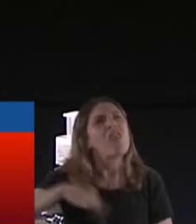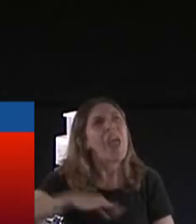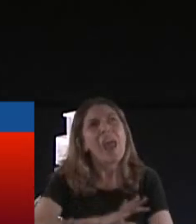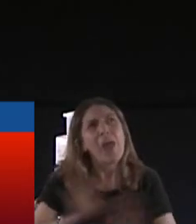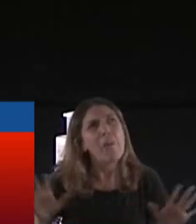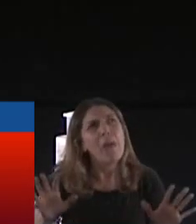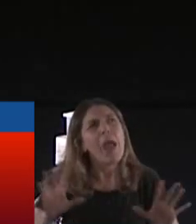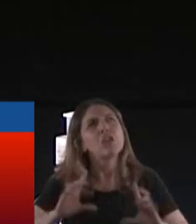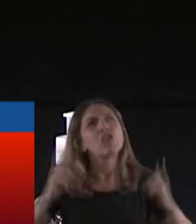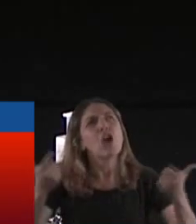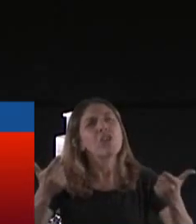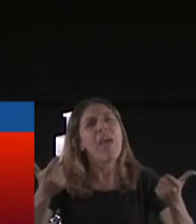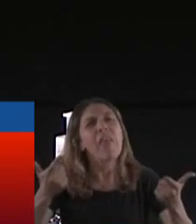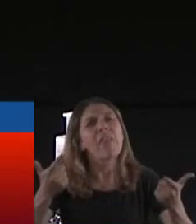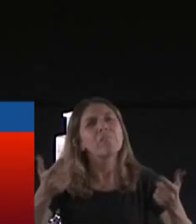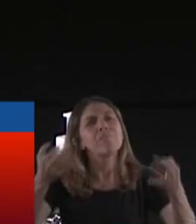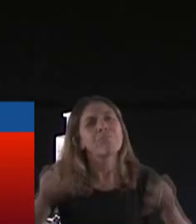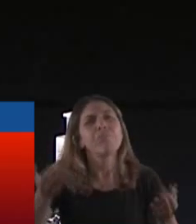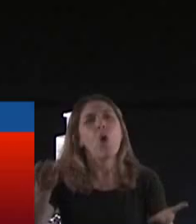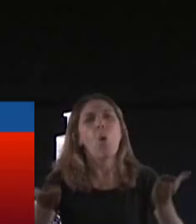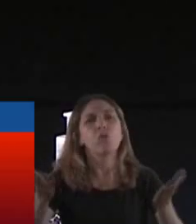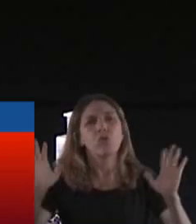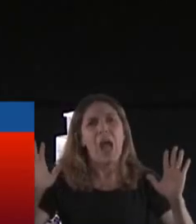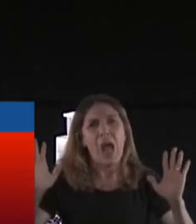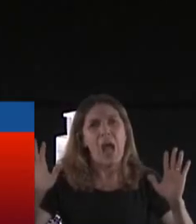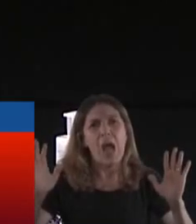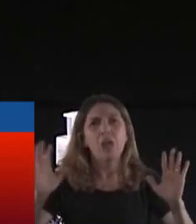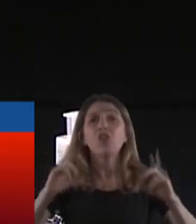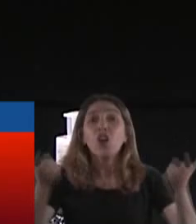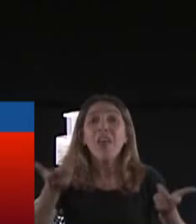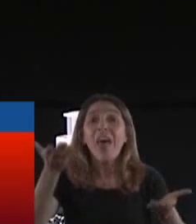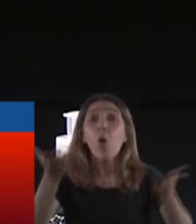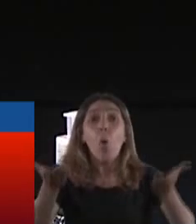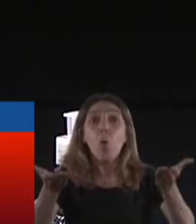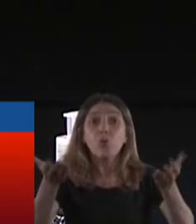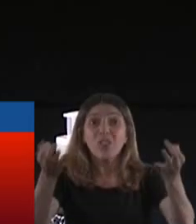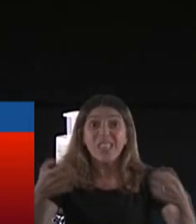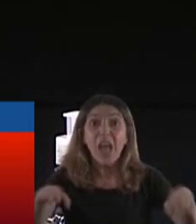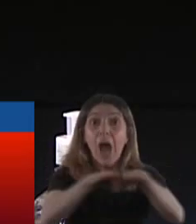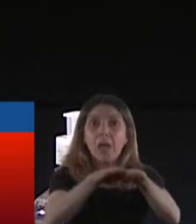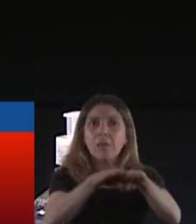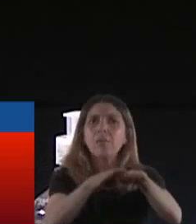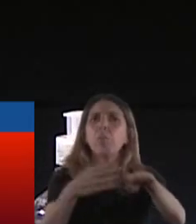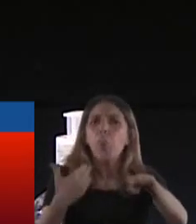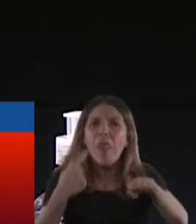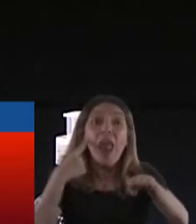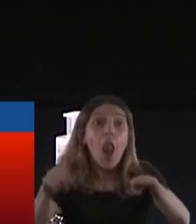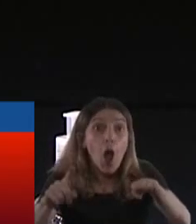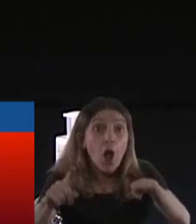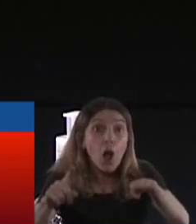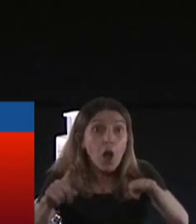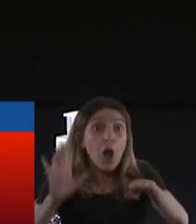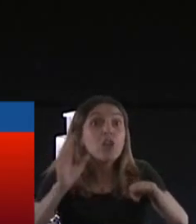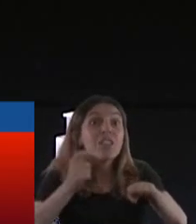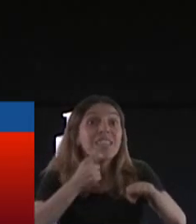construir una sociedad más justa. Y que una sociedad más justa solo es posible si nosotros